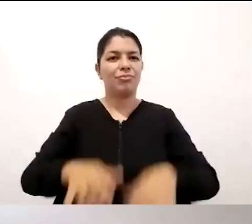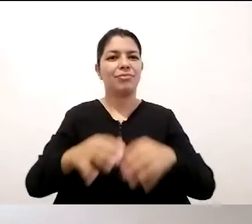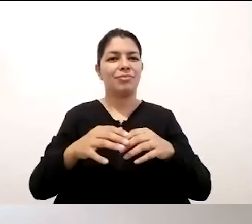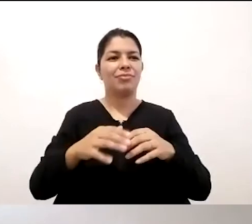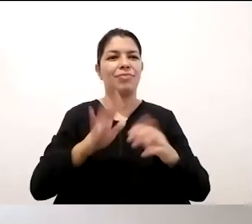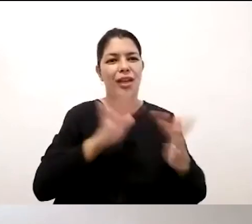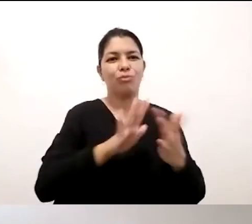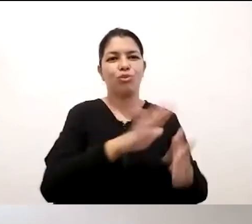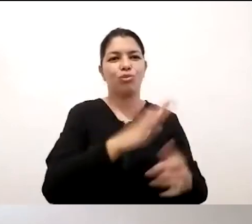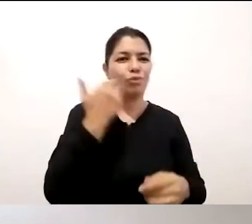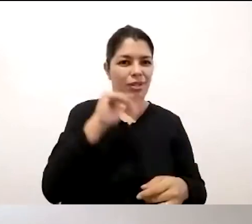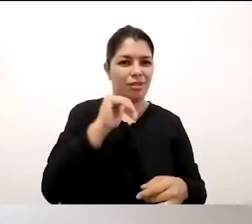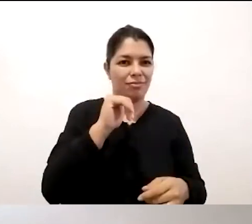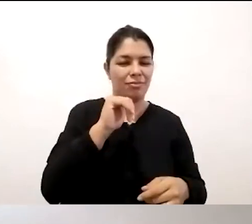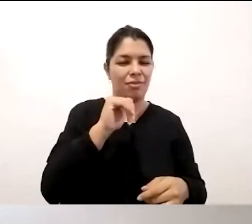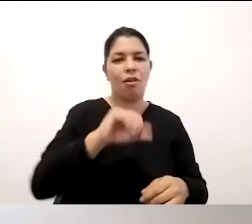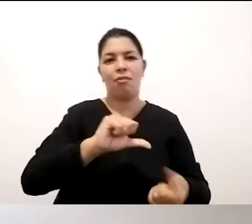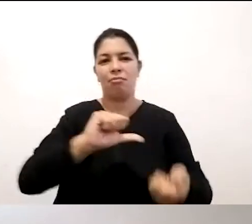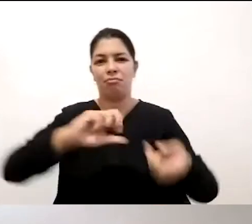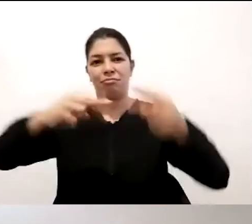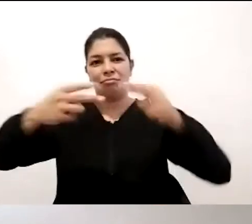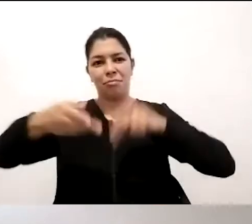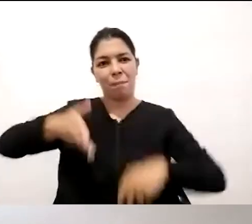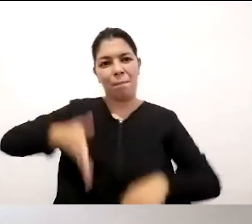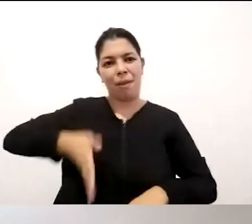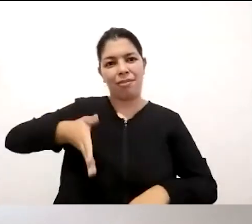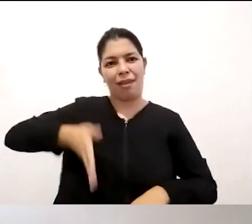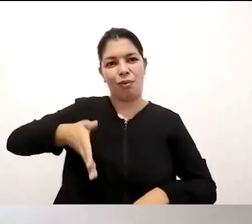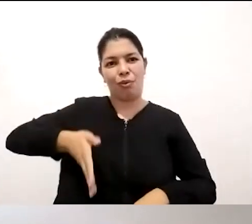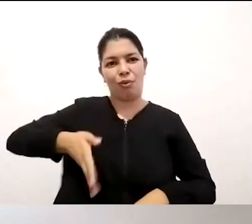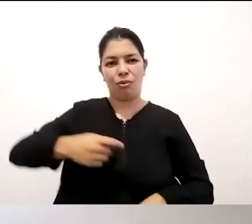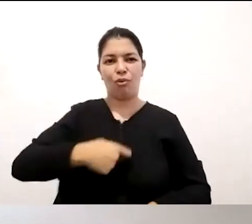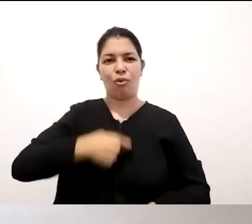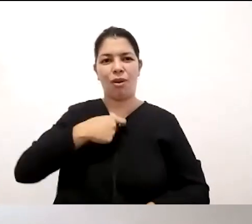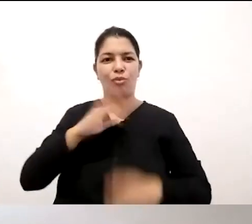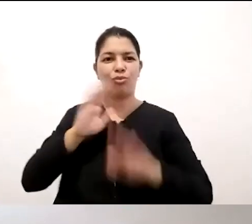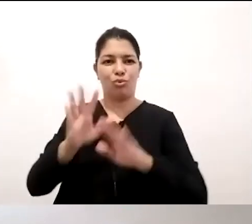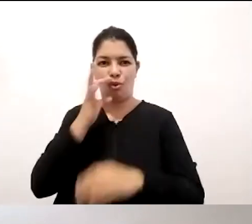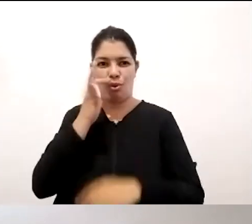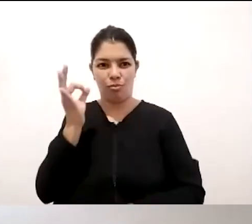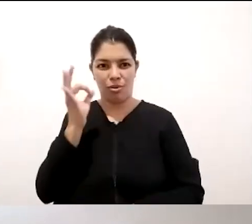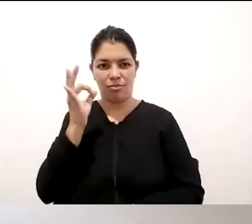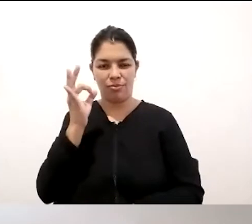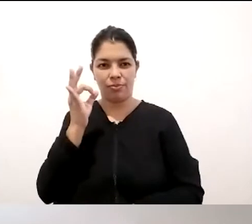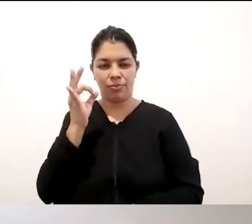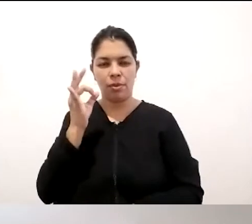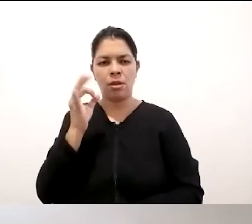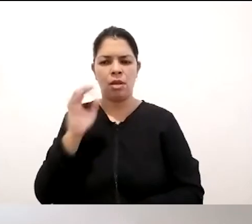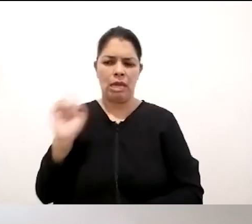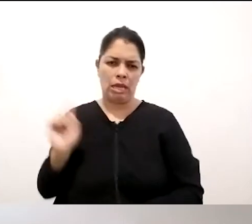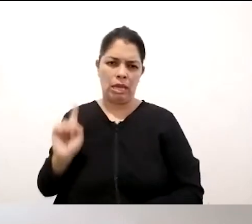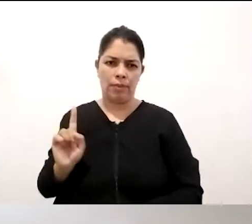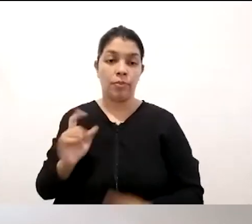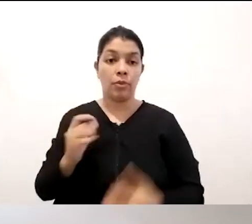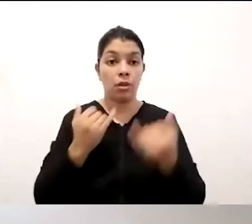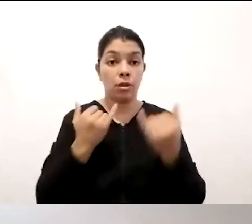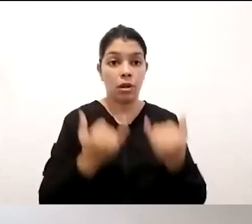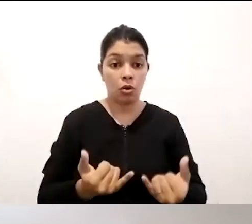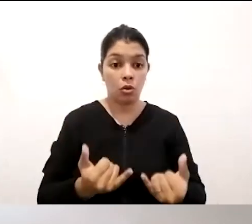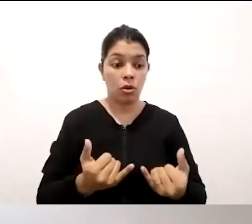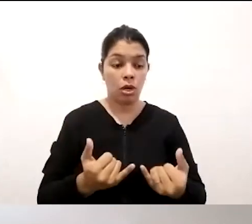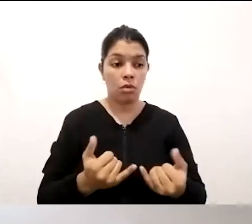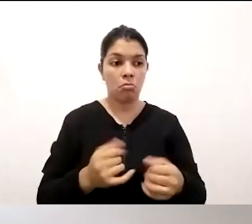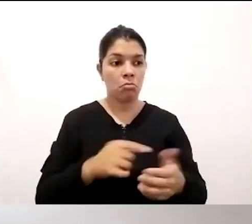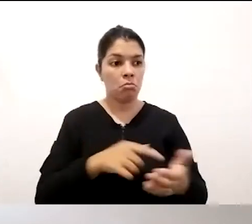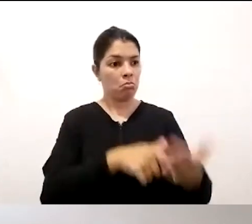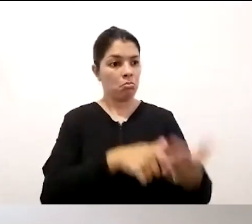corbatas para hombres. Pero actualmente las personas no expresan su género, no necesariamente que corresponde